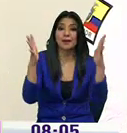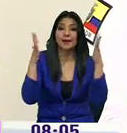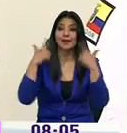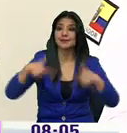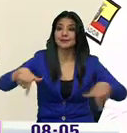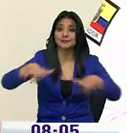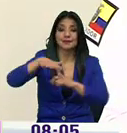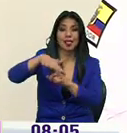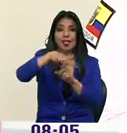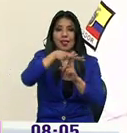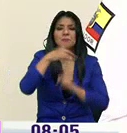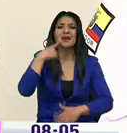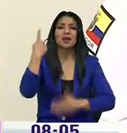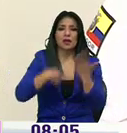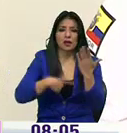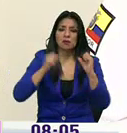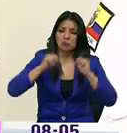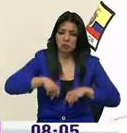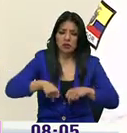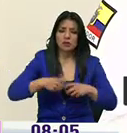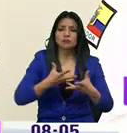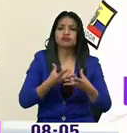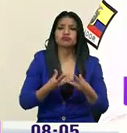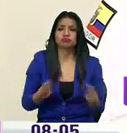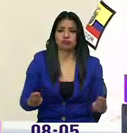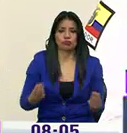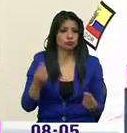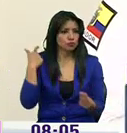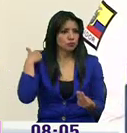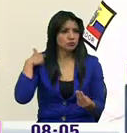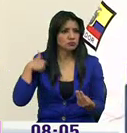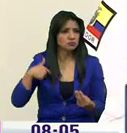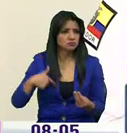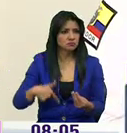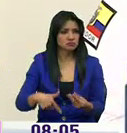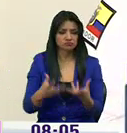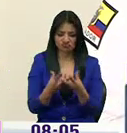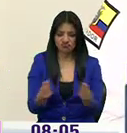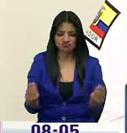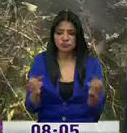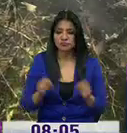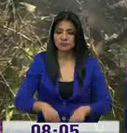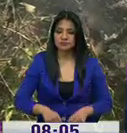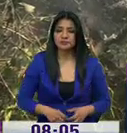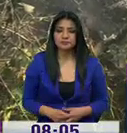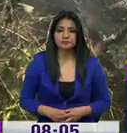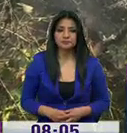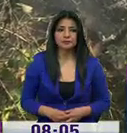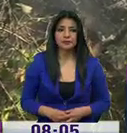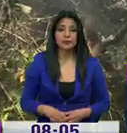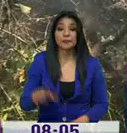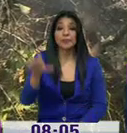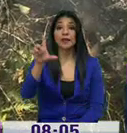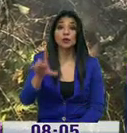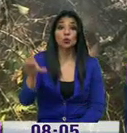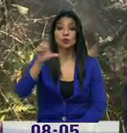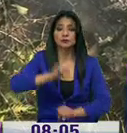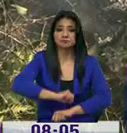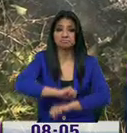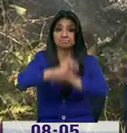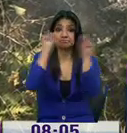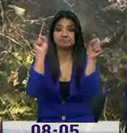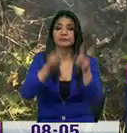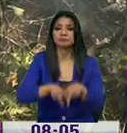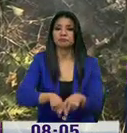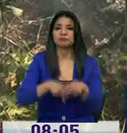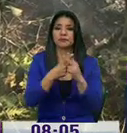poder realizar el combate de este incendio y llevarlo a buen recaudo. La mañana de este lunes se reanudaron